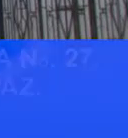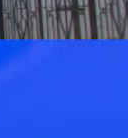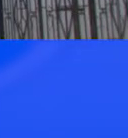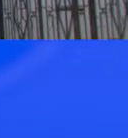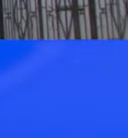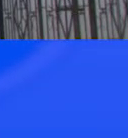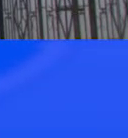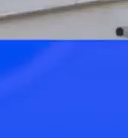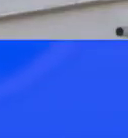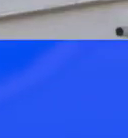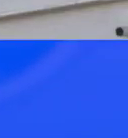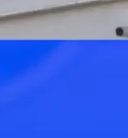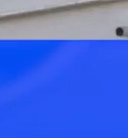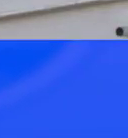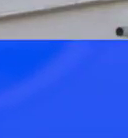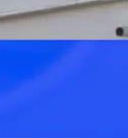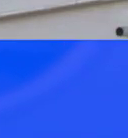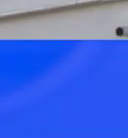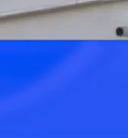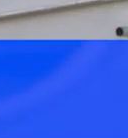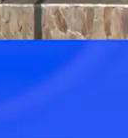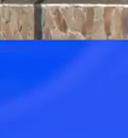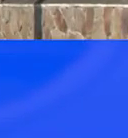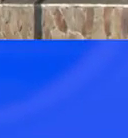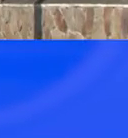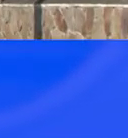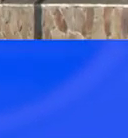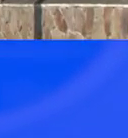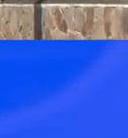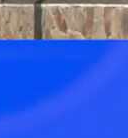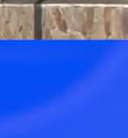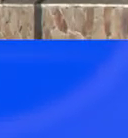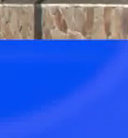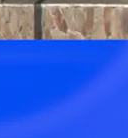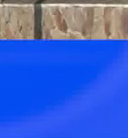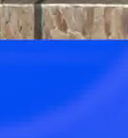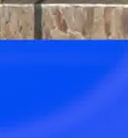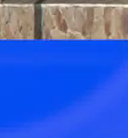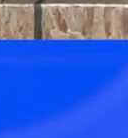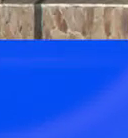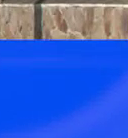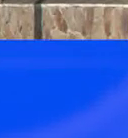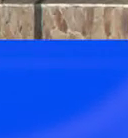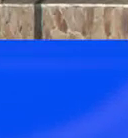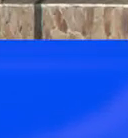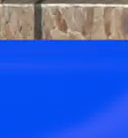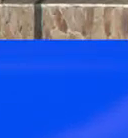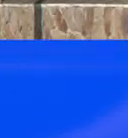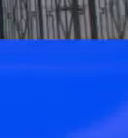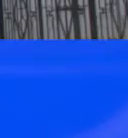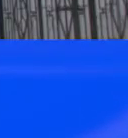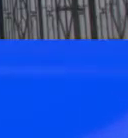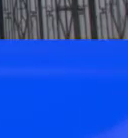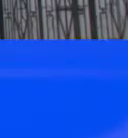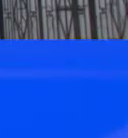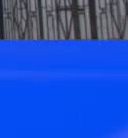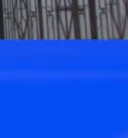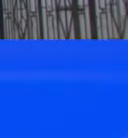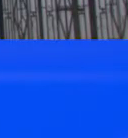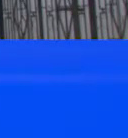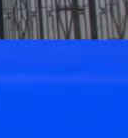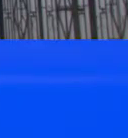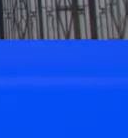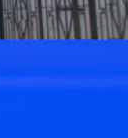llámanos al 23 34 78 00 o escríbenos al correo electrónico la paz asamblea